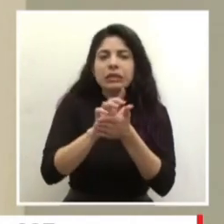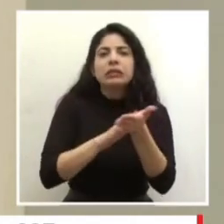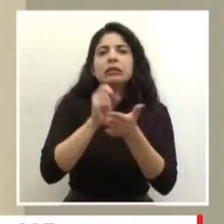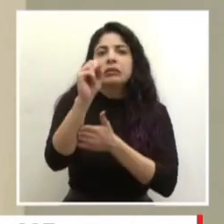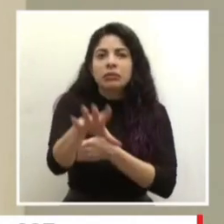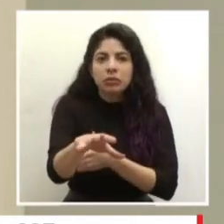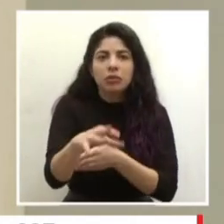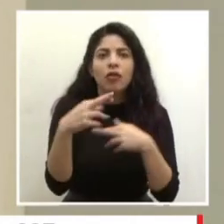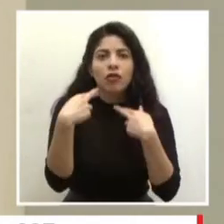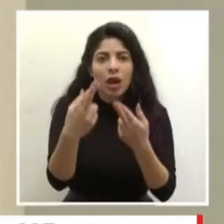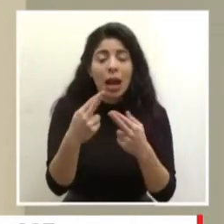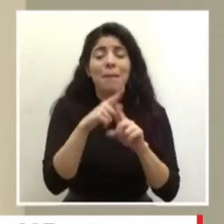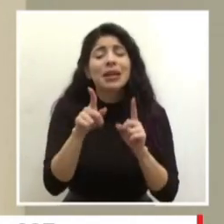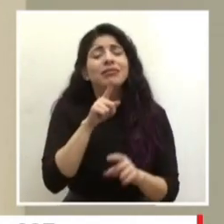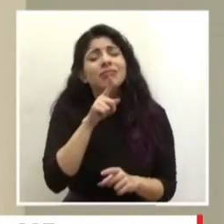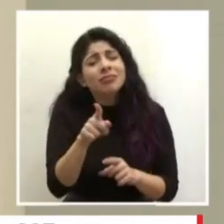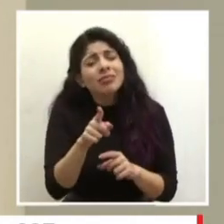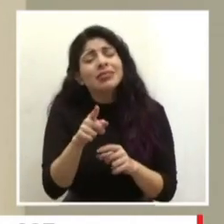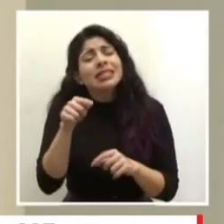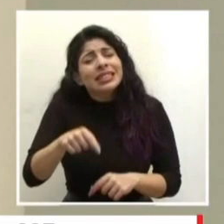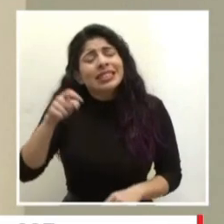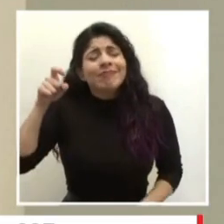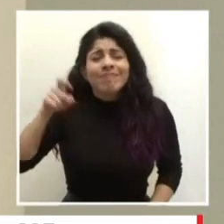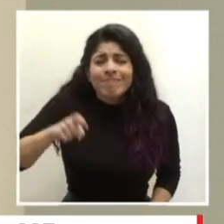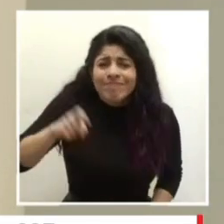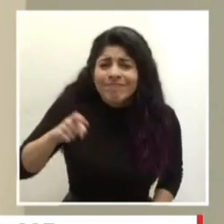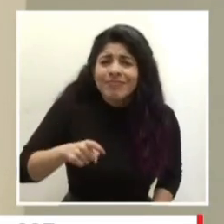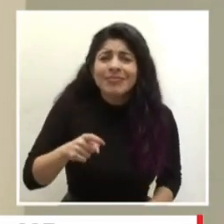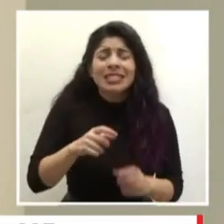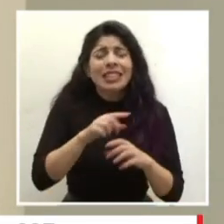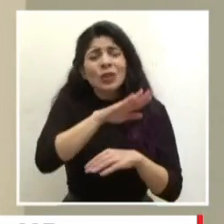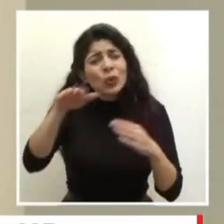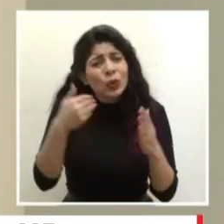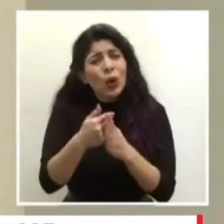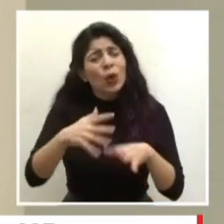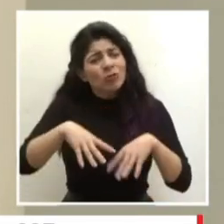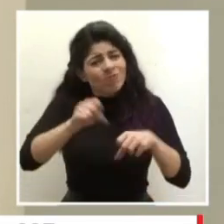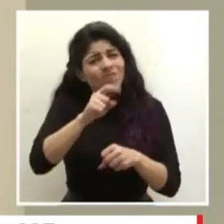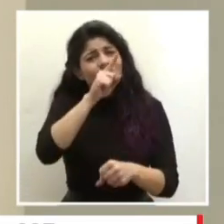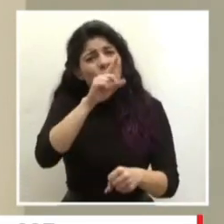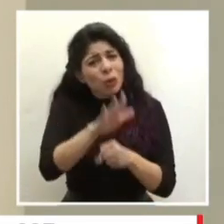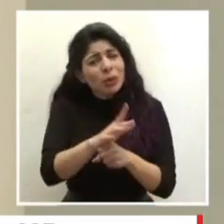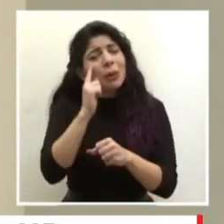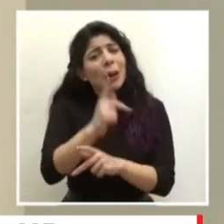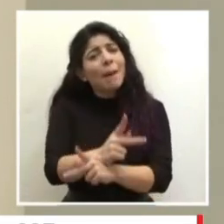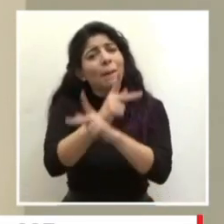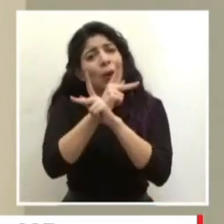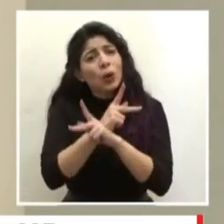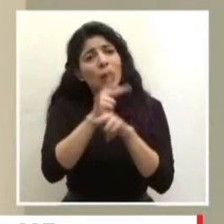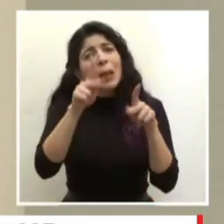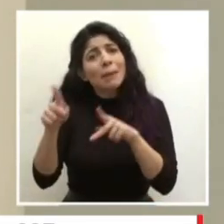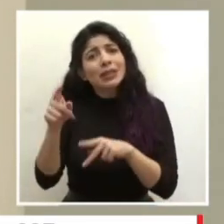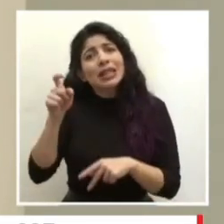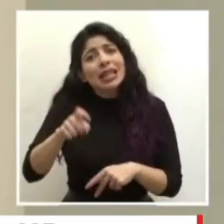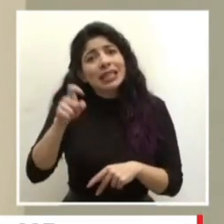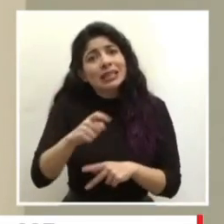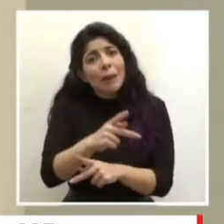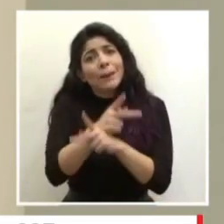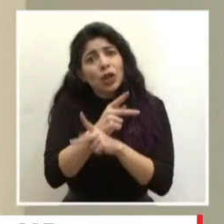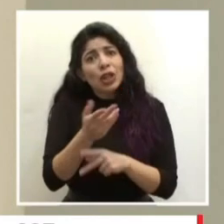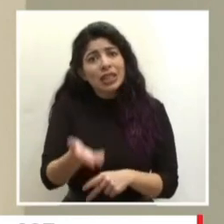pero aquí de verdad que se requiere el máximo compromiso de todos y todas para proteger a los que más necesitan esa protección.